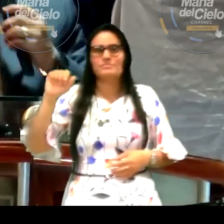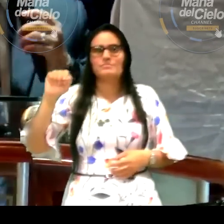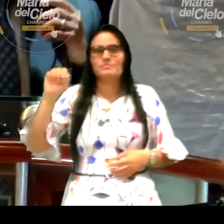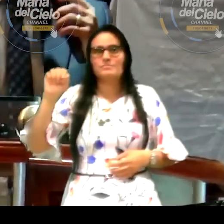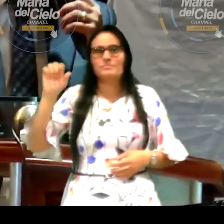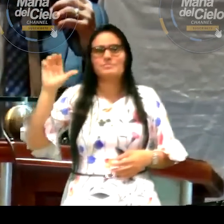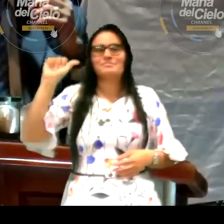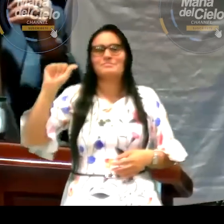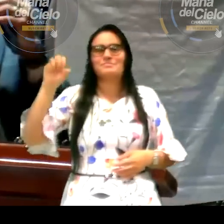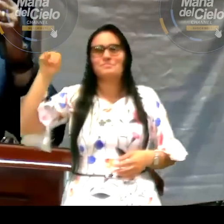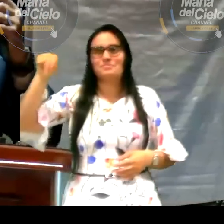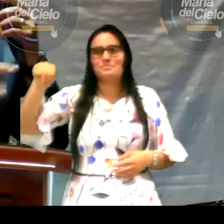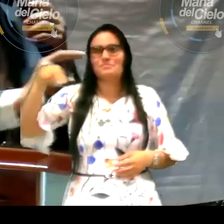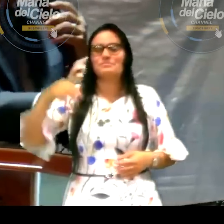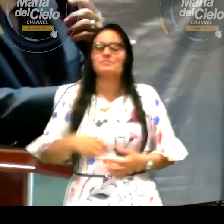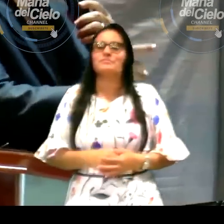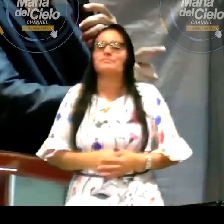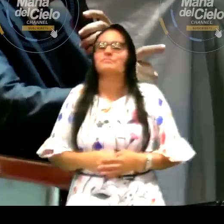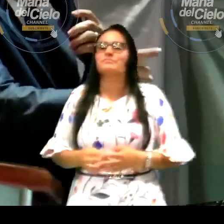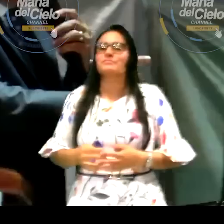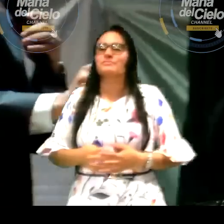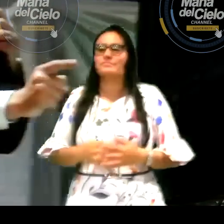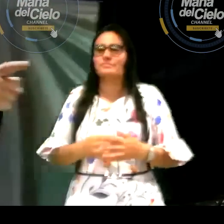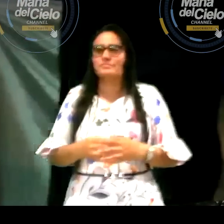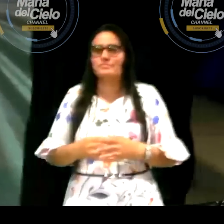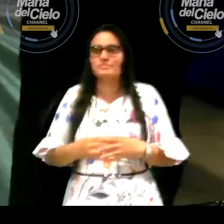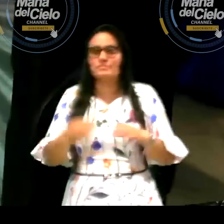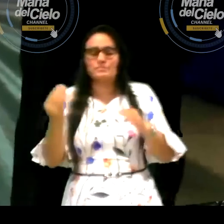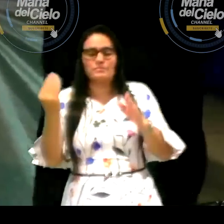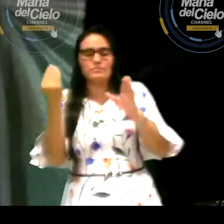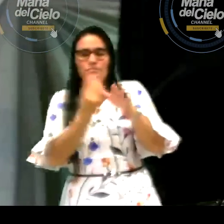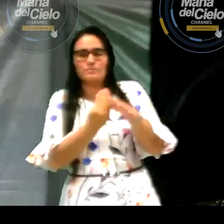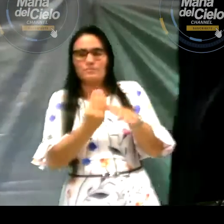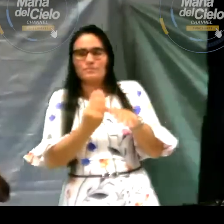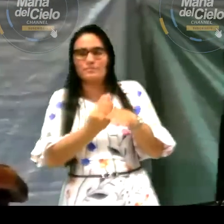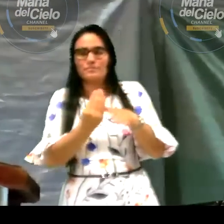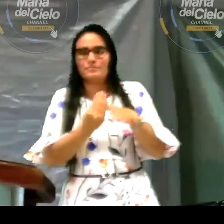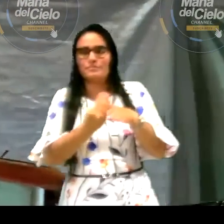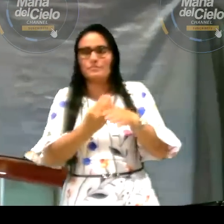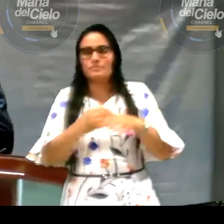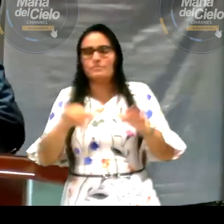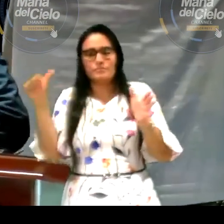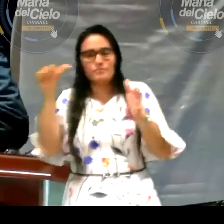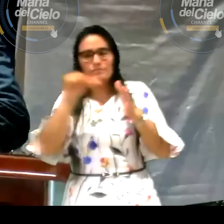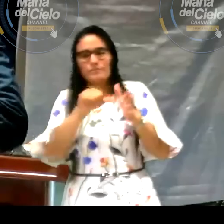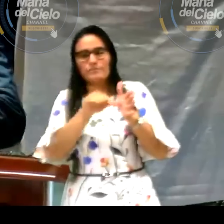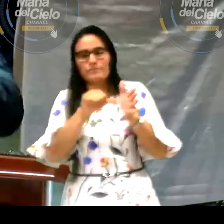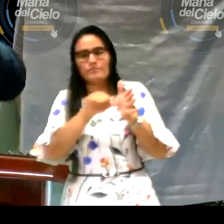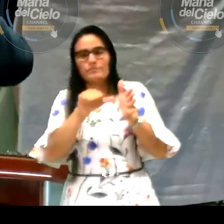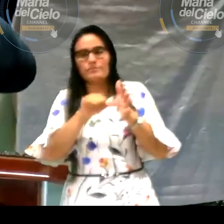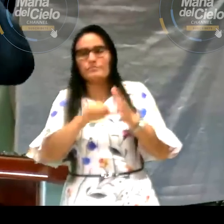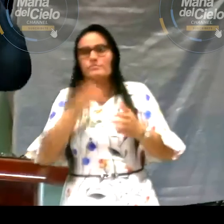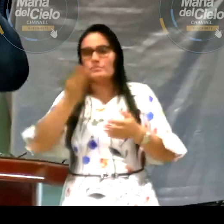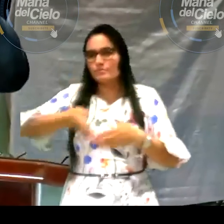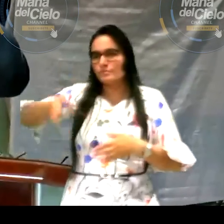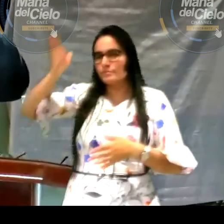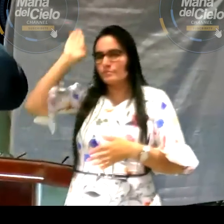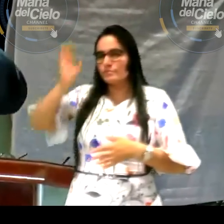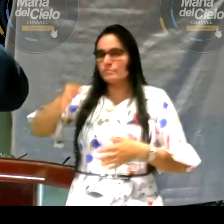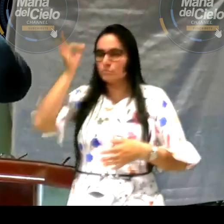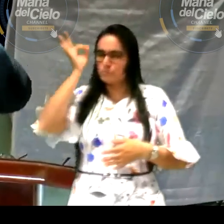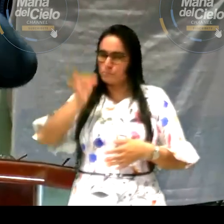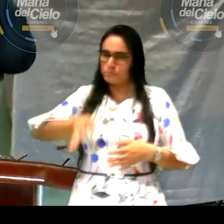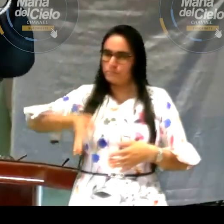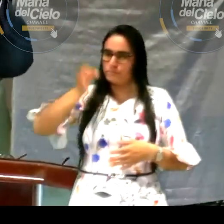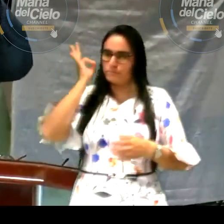verdadero. Y todavía pueden suceder milagros aquí esta noche. Yo me resisto a creer que los milagros fueron ahora